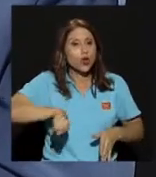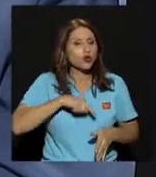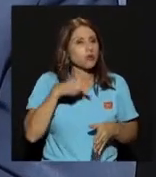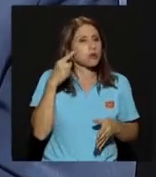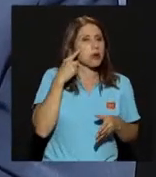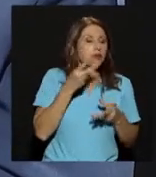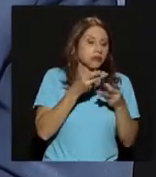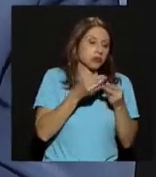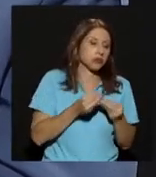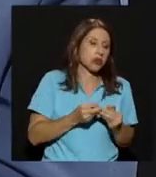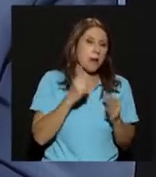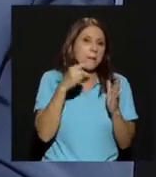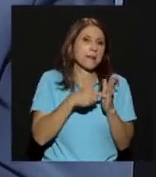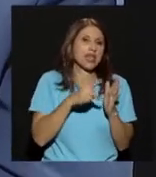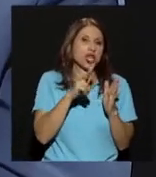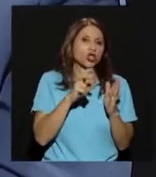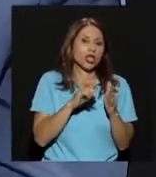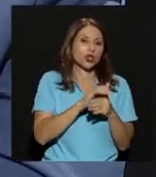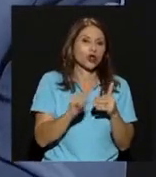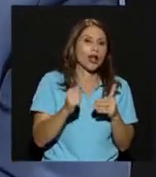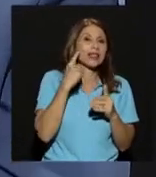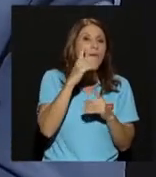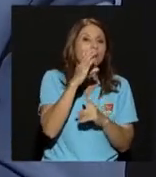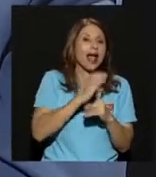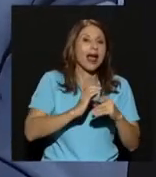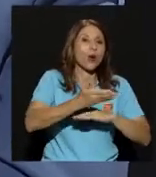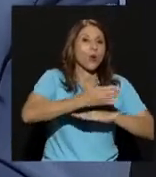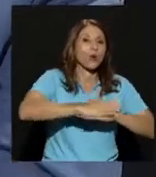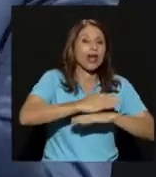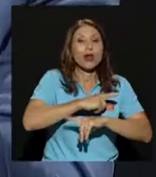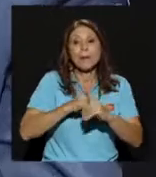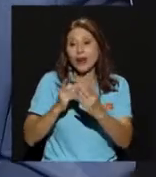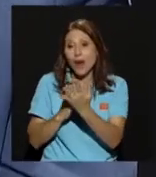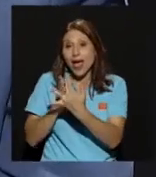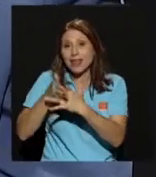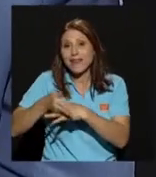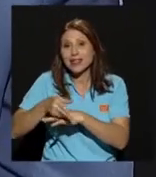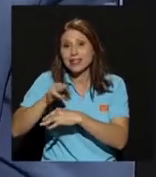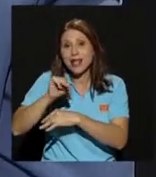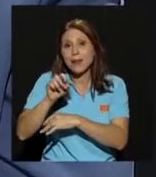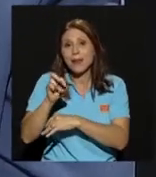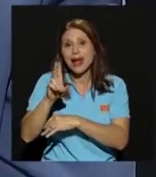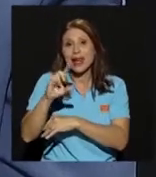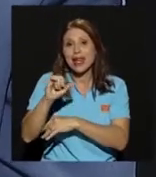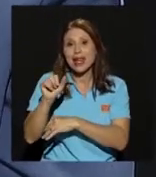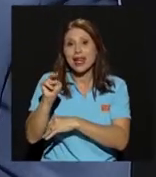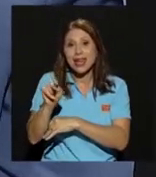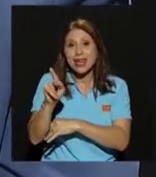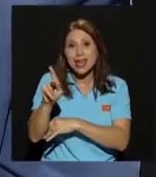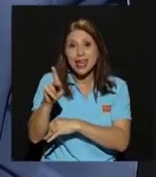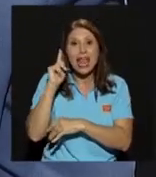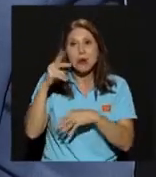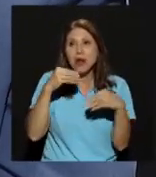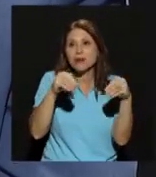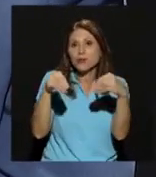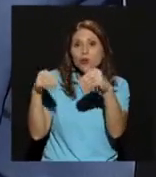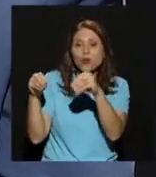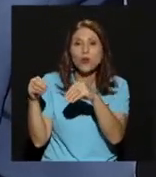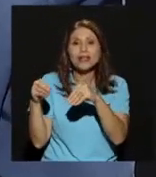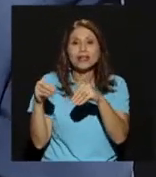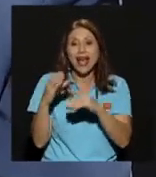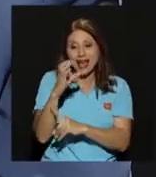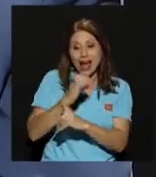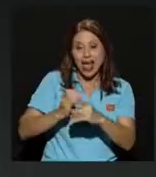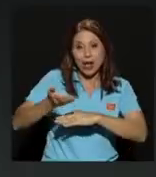1200 dólares por computadora y finalmente a través de e mailing en una subasta cada computadora nos costó